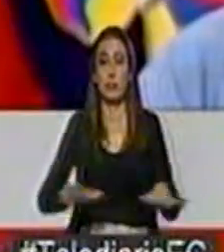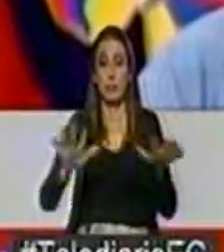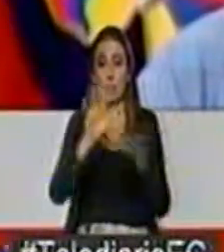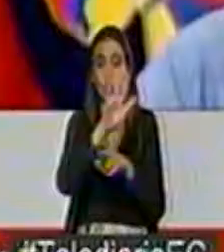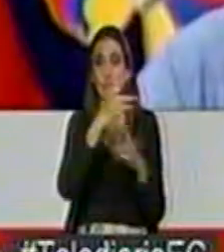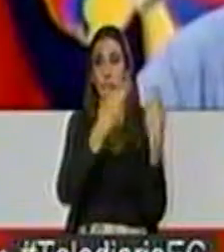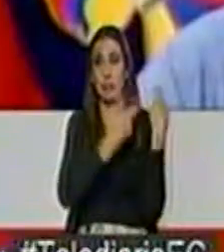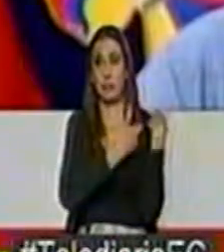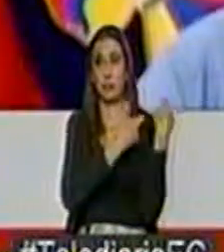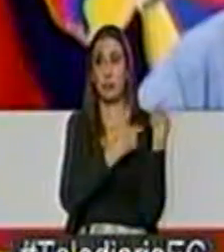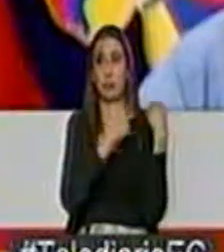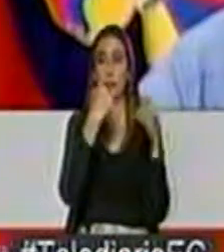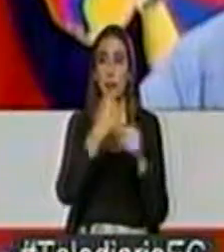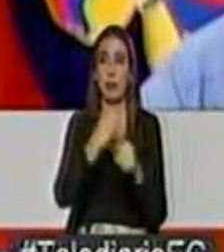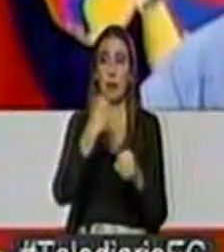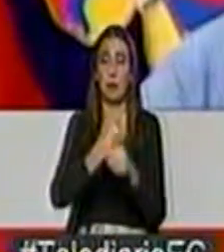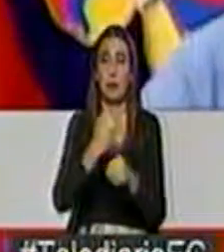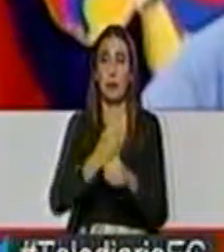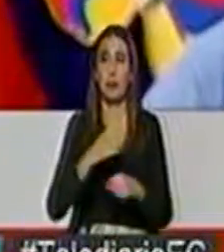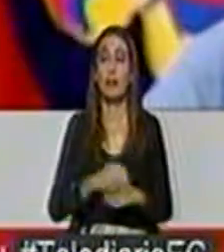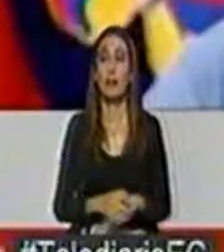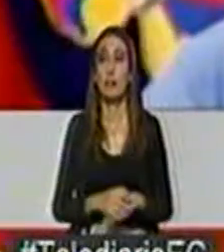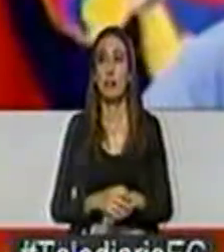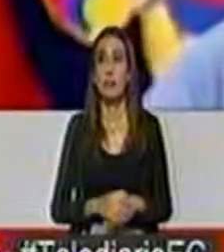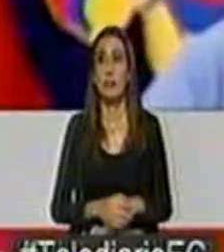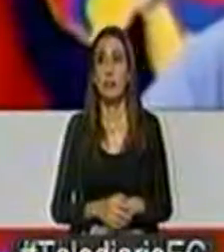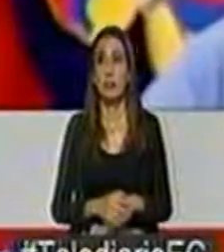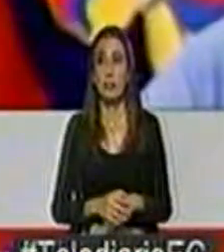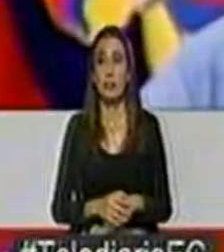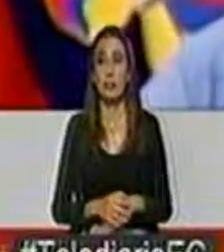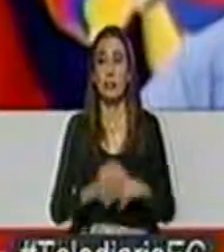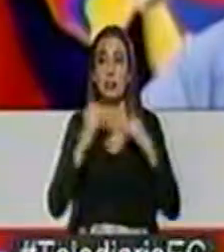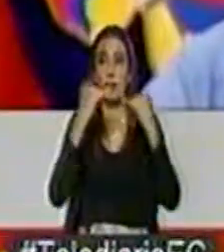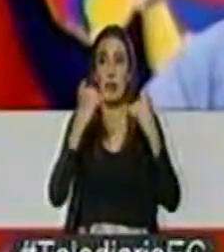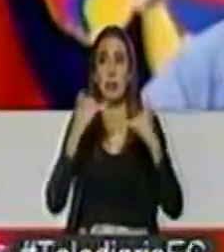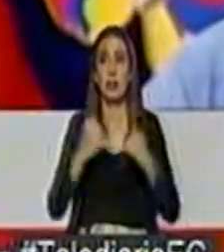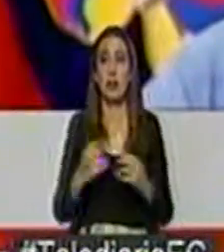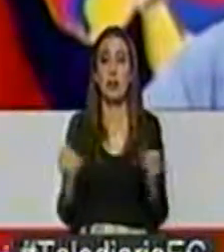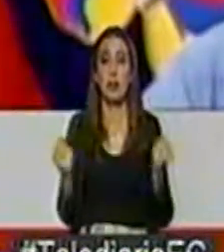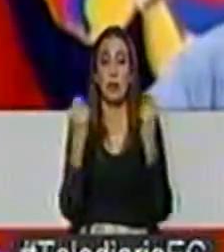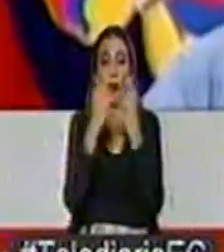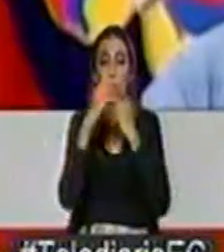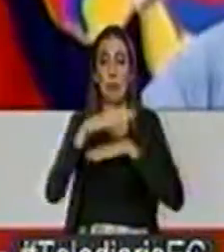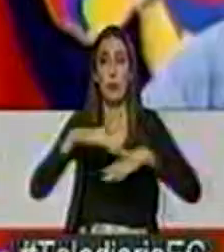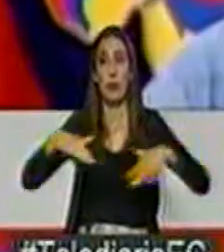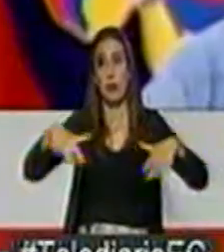corresponde trabajar, e inmediatamente encontraremos la mejor forma